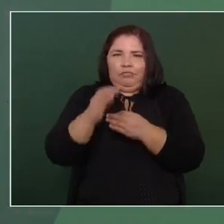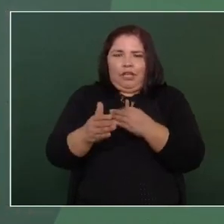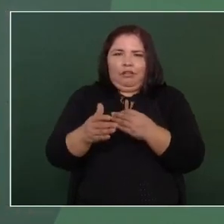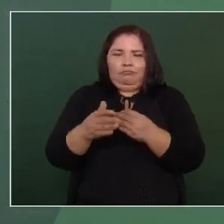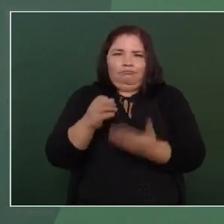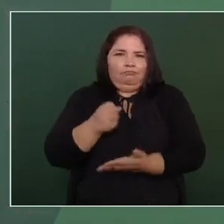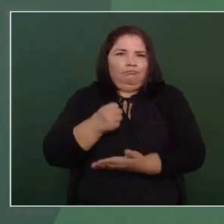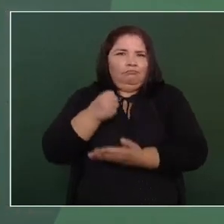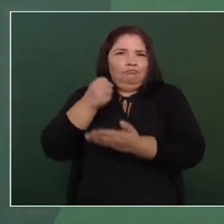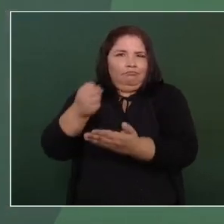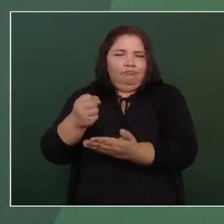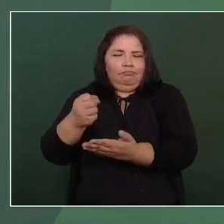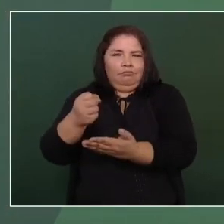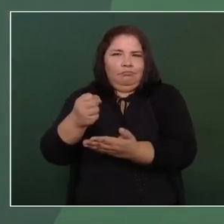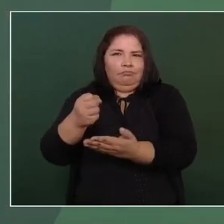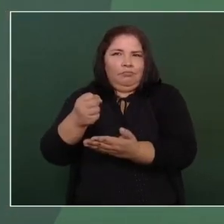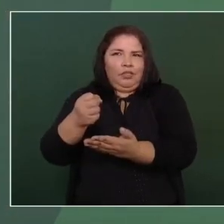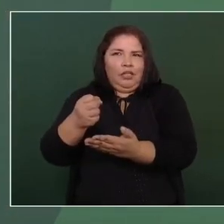quedar